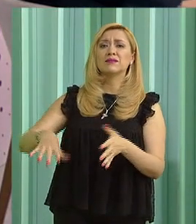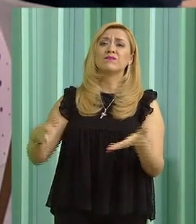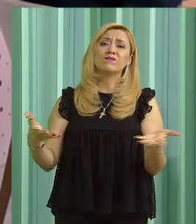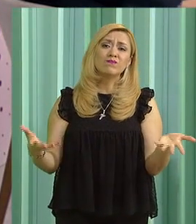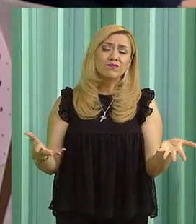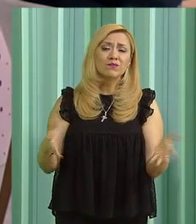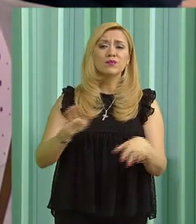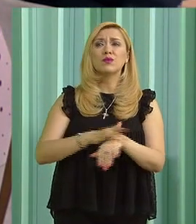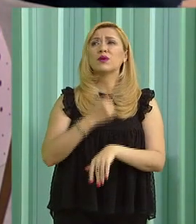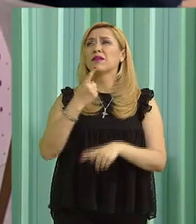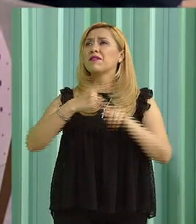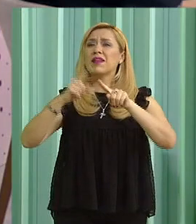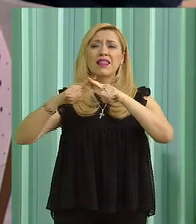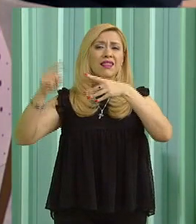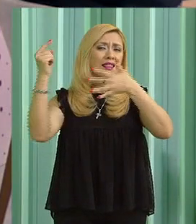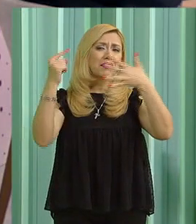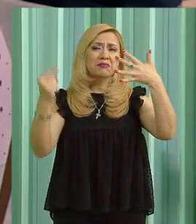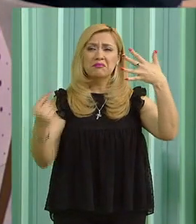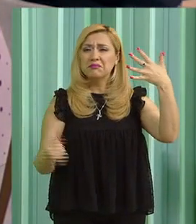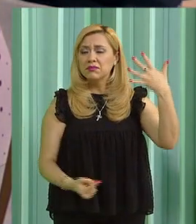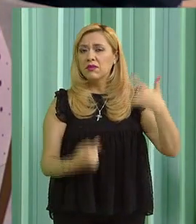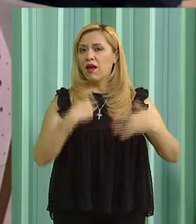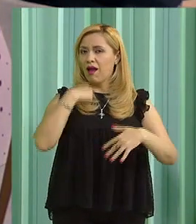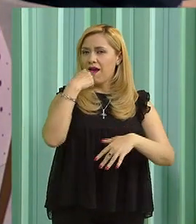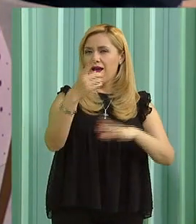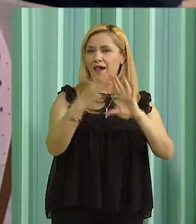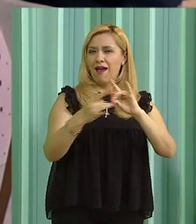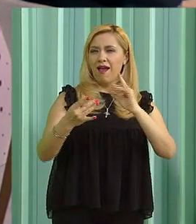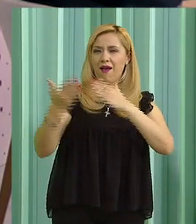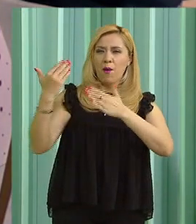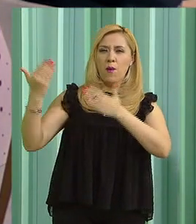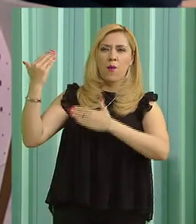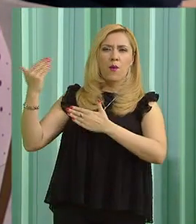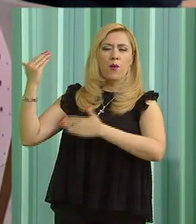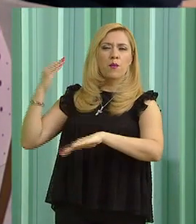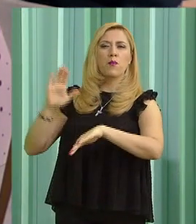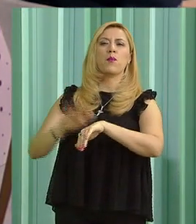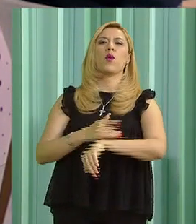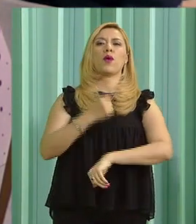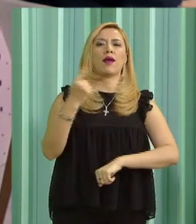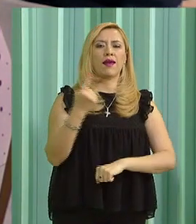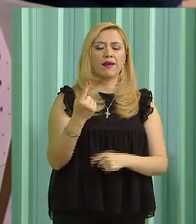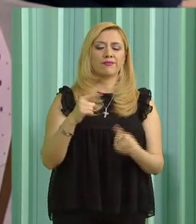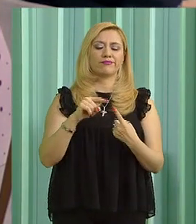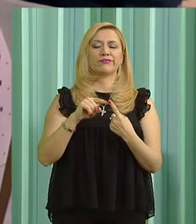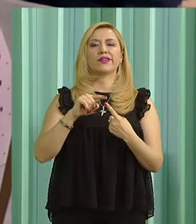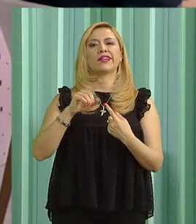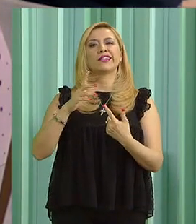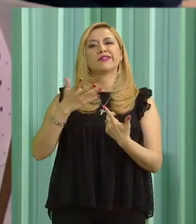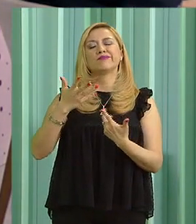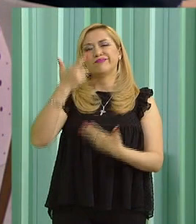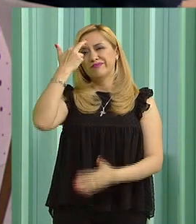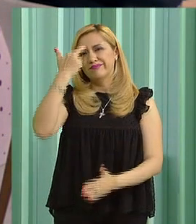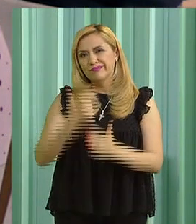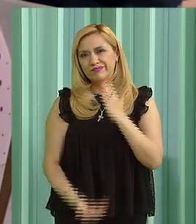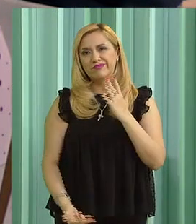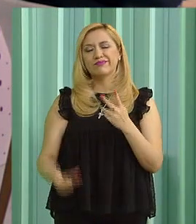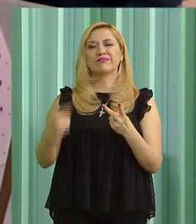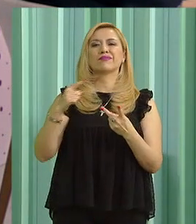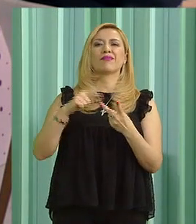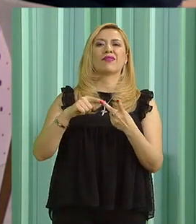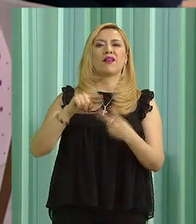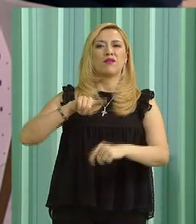por diversas causas. Lo hemos comentado en otros programas de Con los Refugiados, como violaciones,